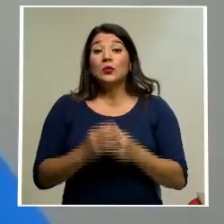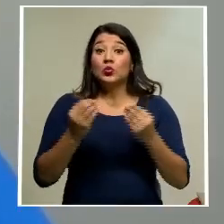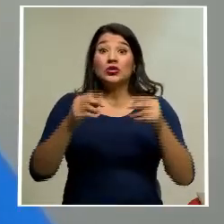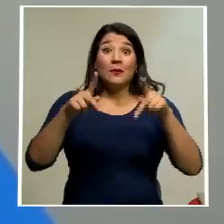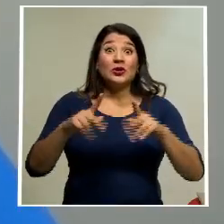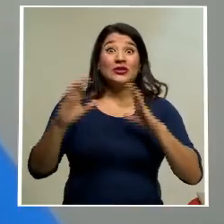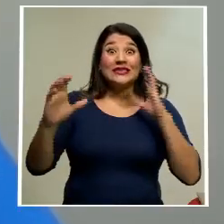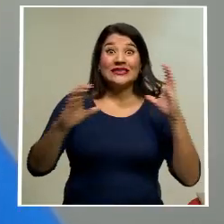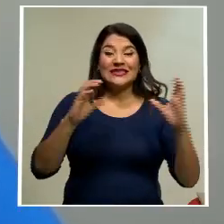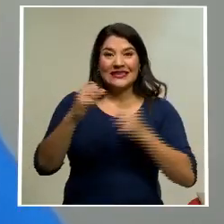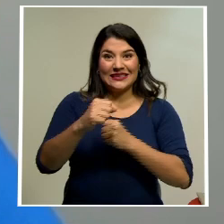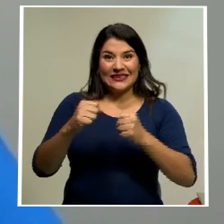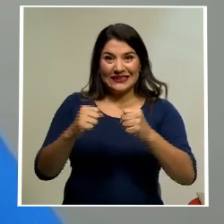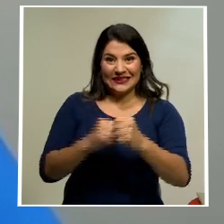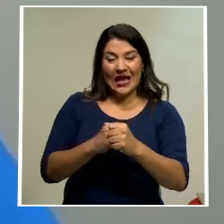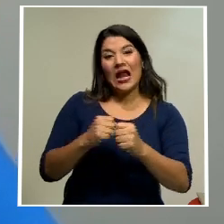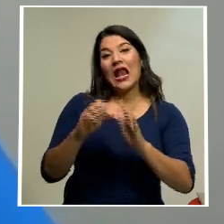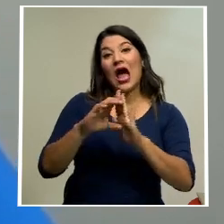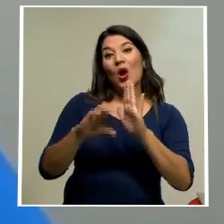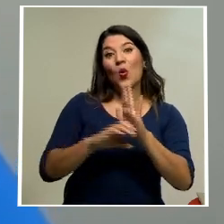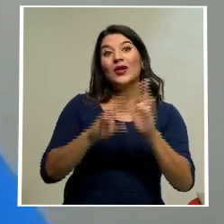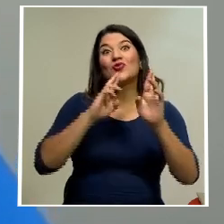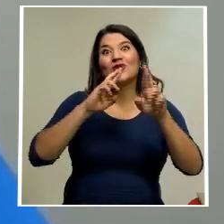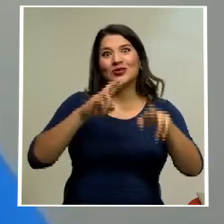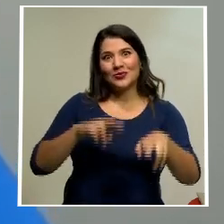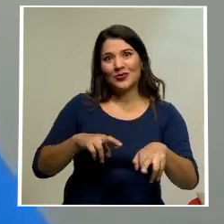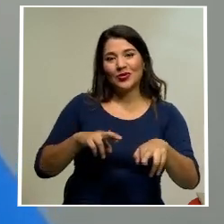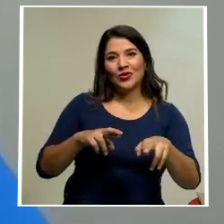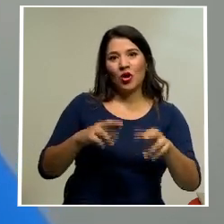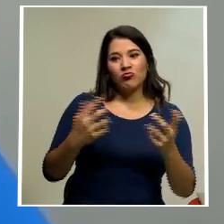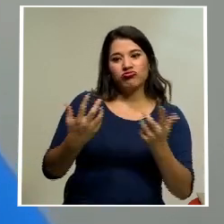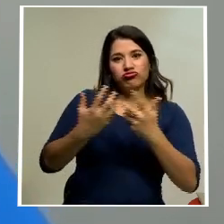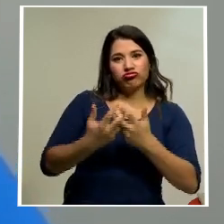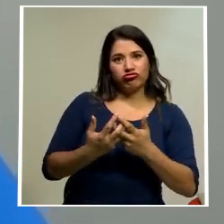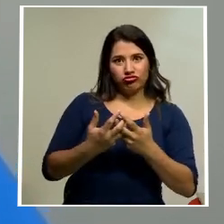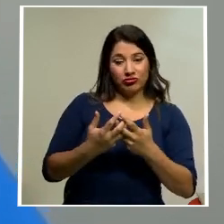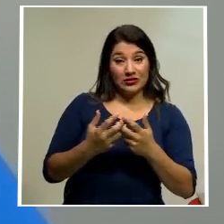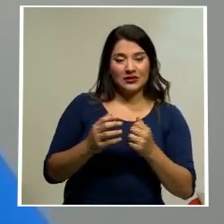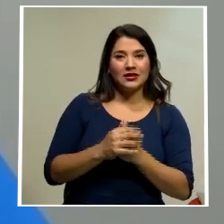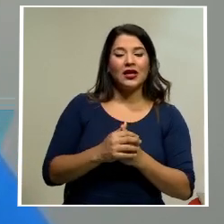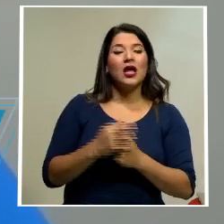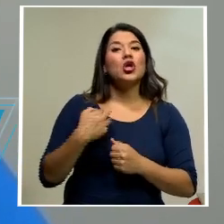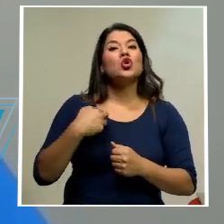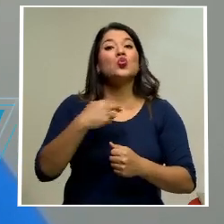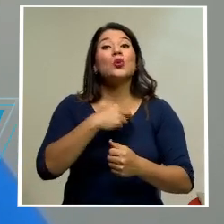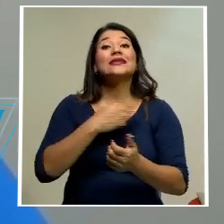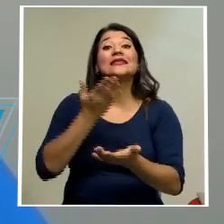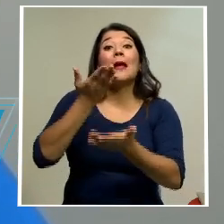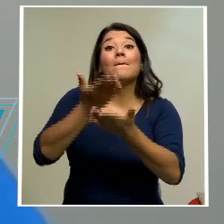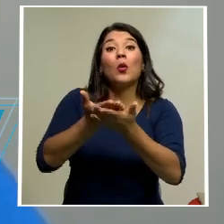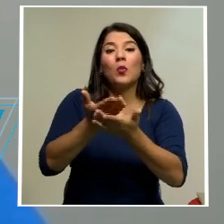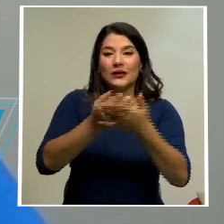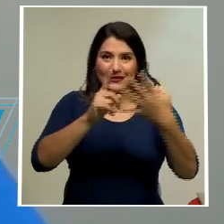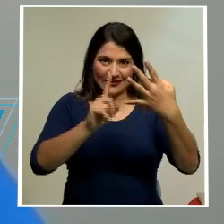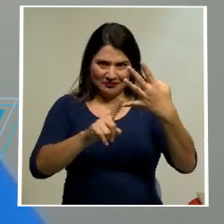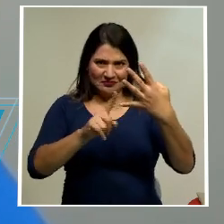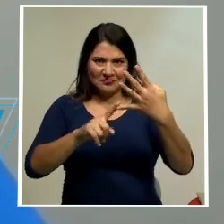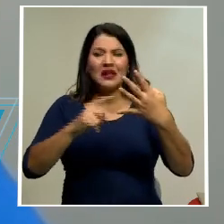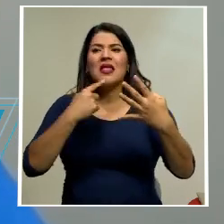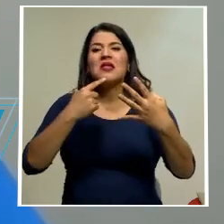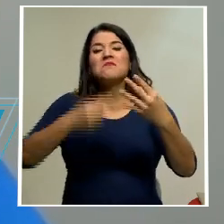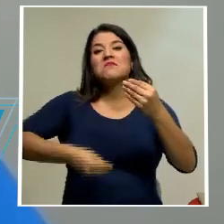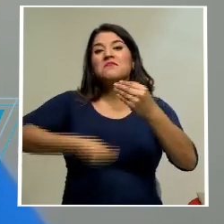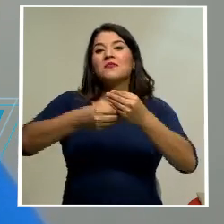En Nueva República celebramos que la Sala Constitucional dio el visto bueno para que nuestra propuesta de objeción de conciencia se incluya dentro de la Ley de Empleo